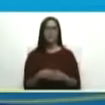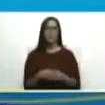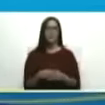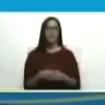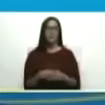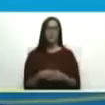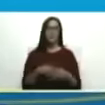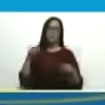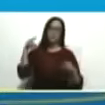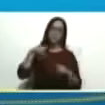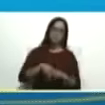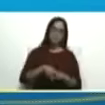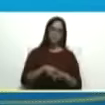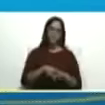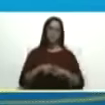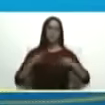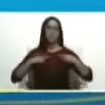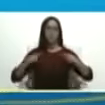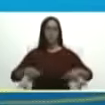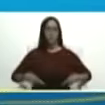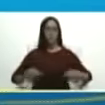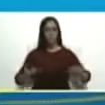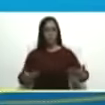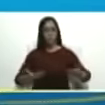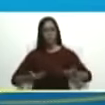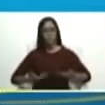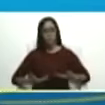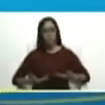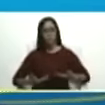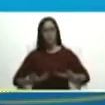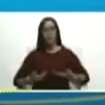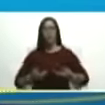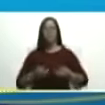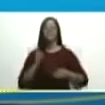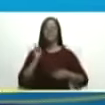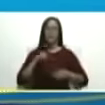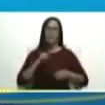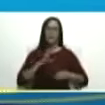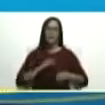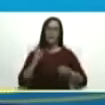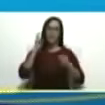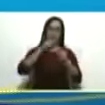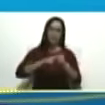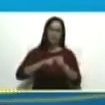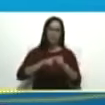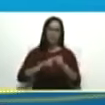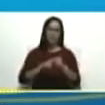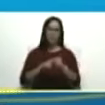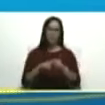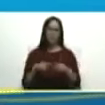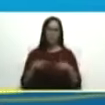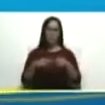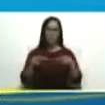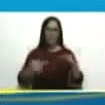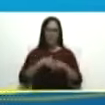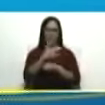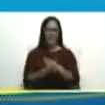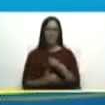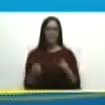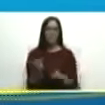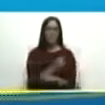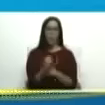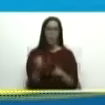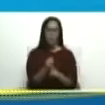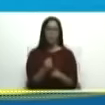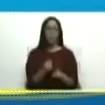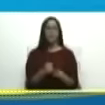golpeó duramente los ingresos. Y además estaba articulado con una conspiración para dañar la economía en